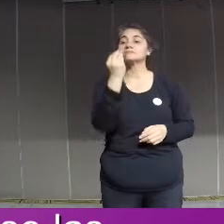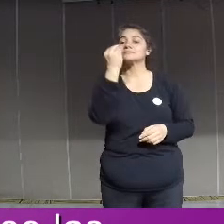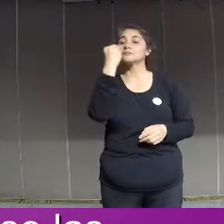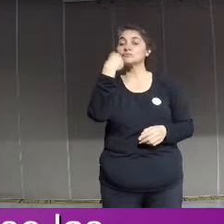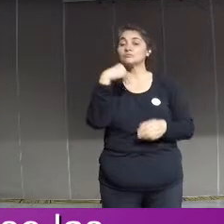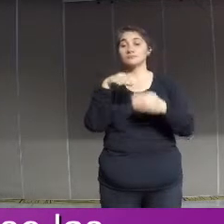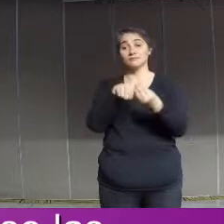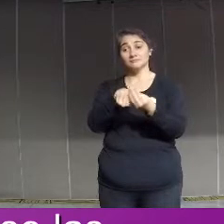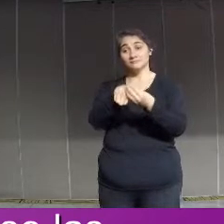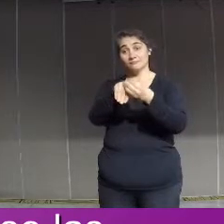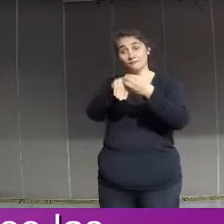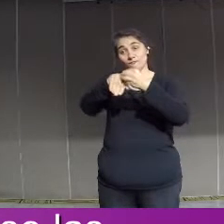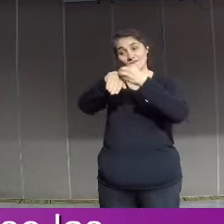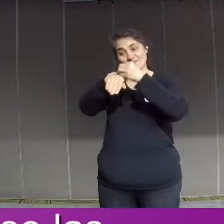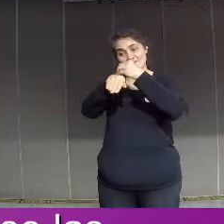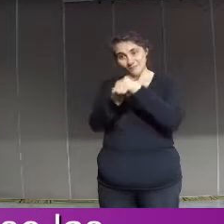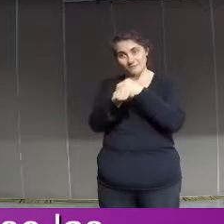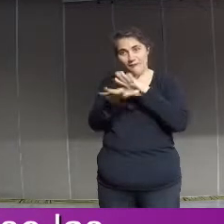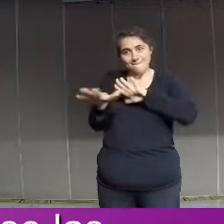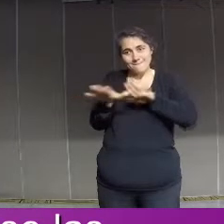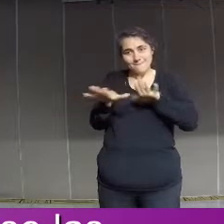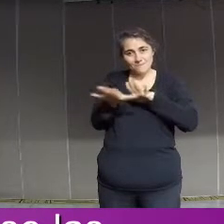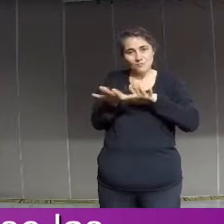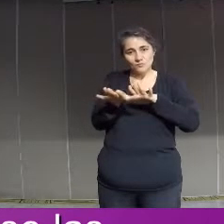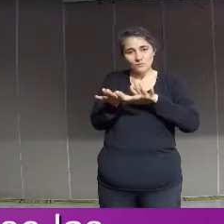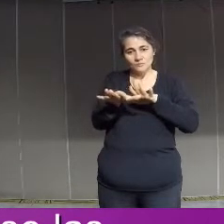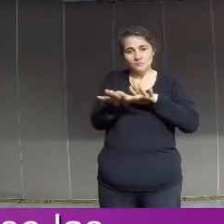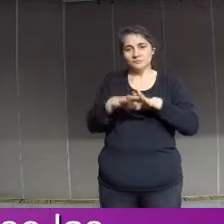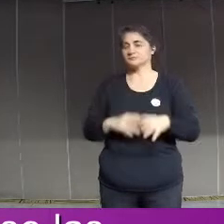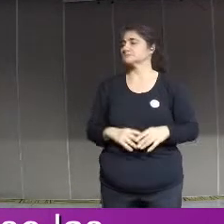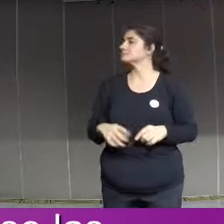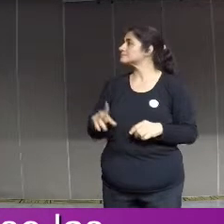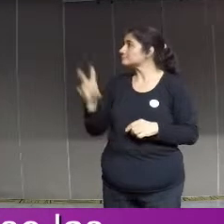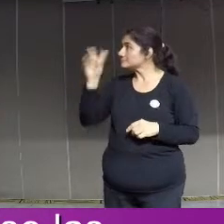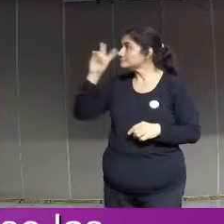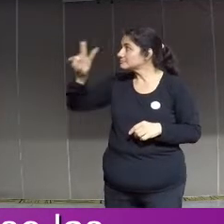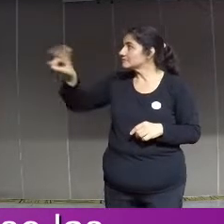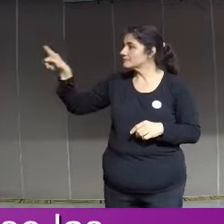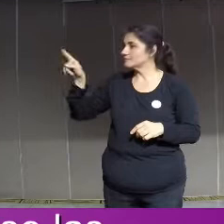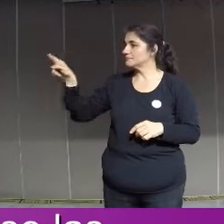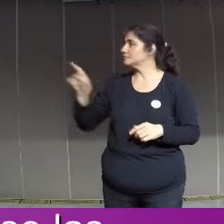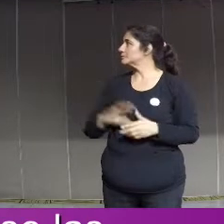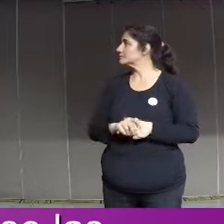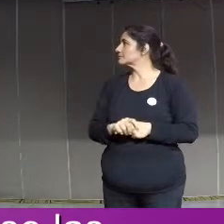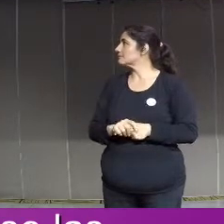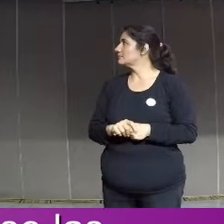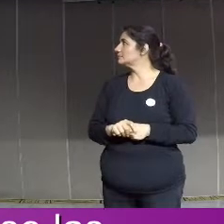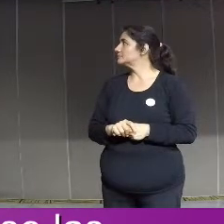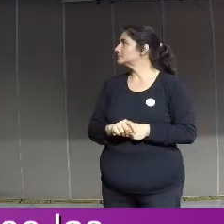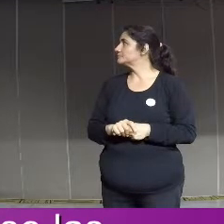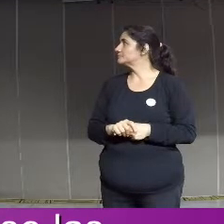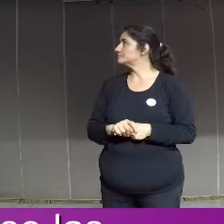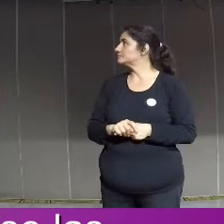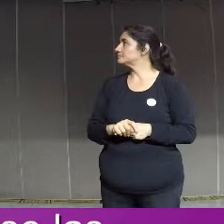aspiración se produce durante la deglución. Ahí marcale la valécula. Sí. Se produce el pasaje mientras